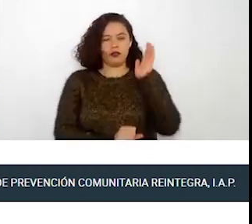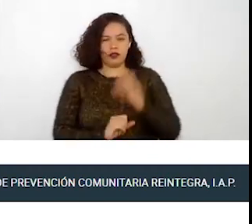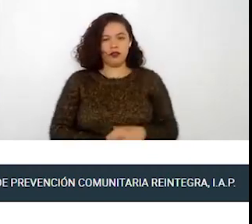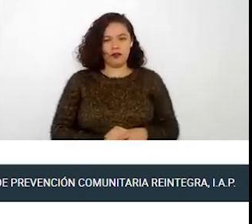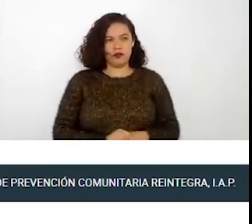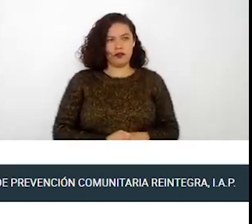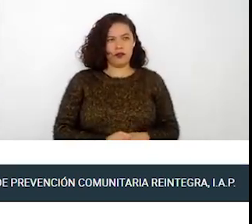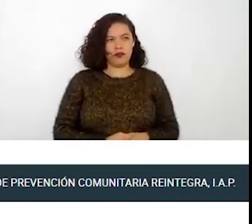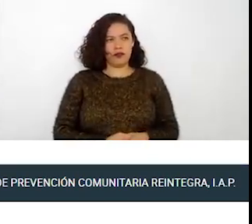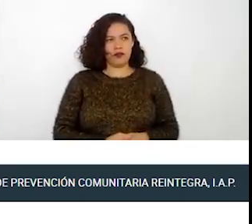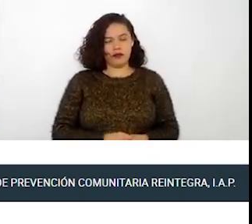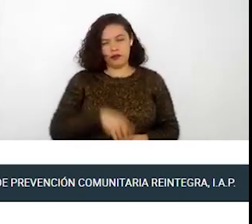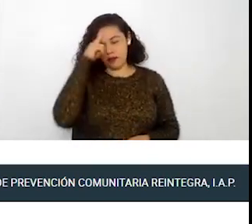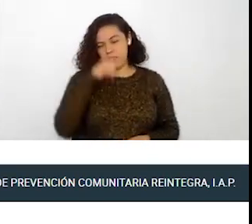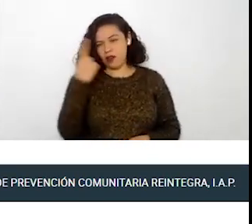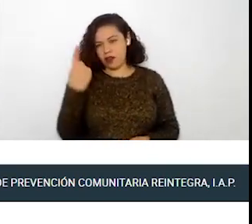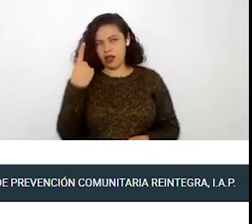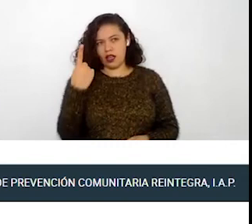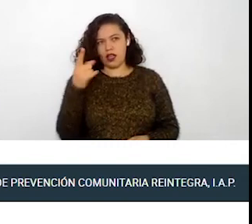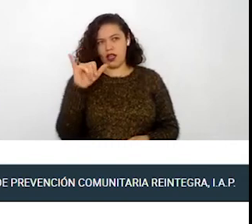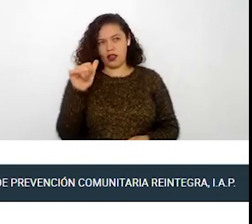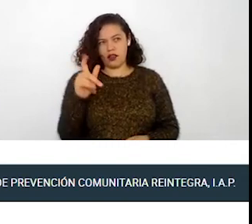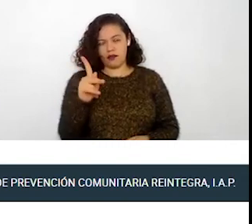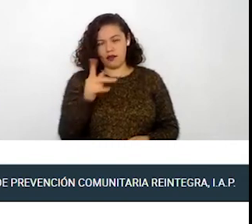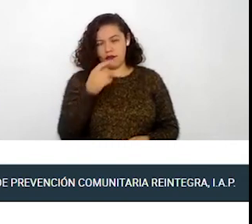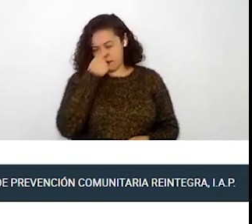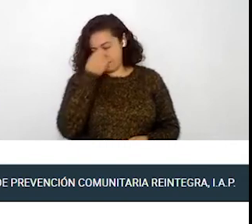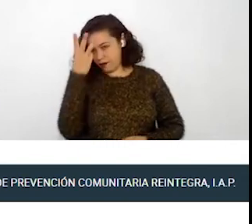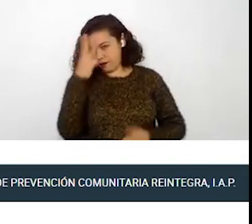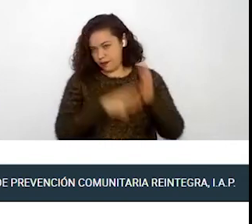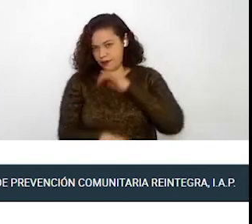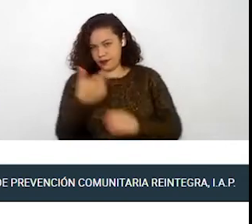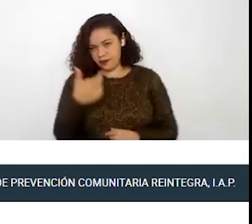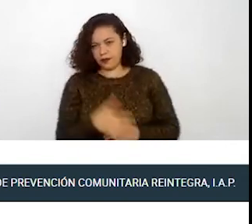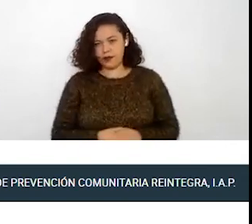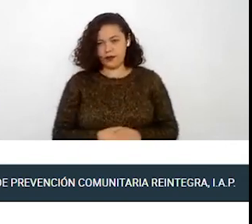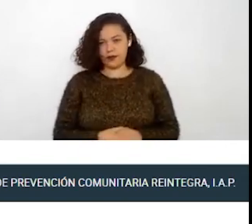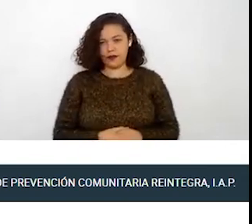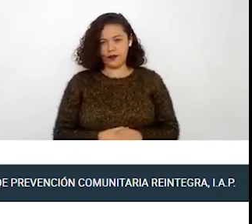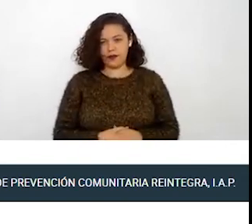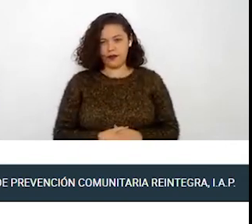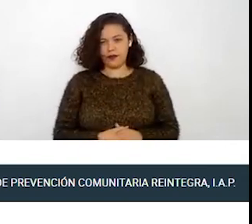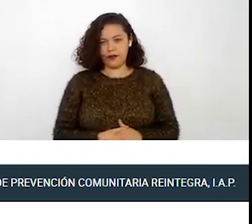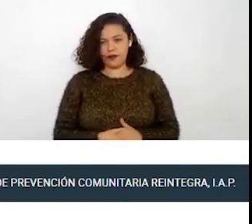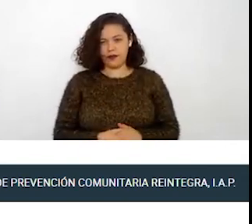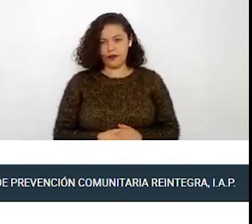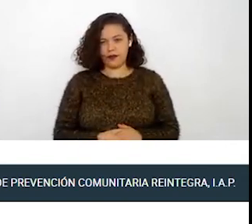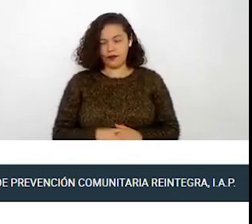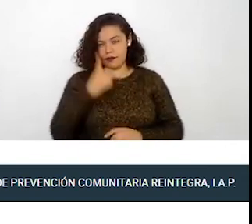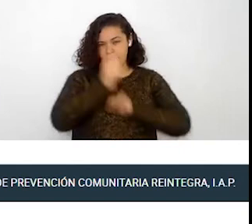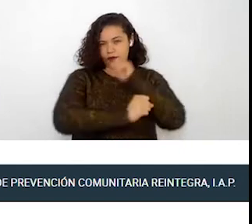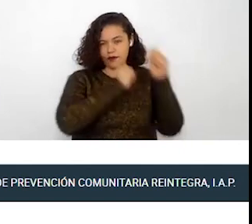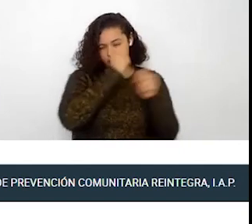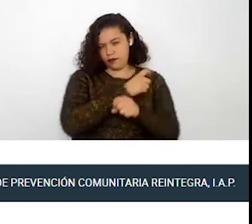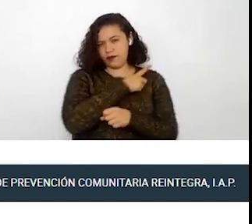alguna IP Entonces vamos a ver 3000 pesos le doy el tabulador el año voy a